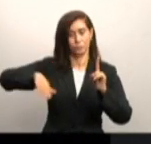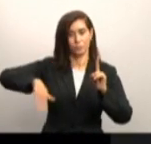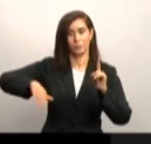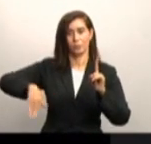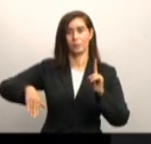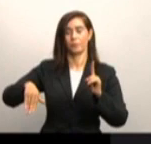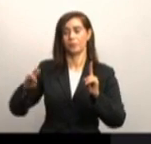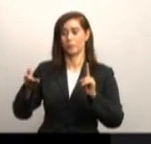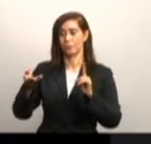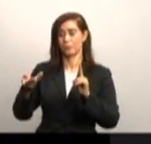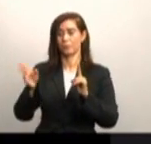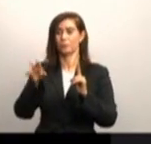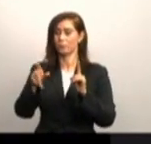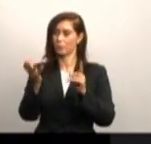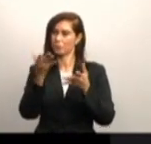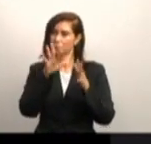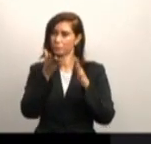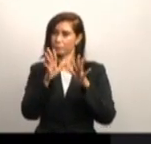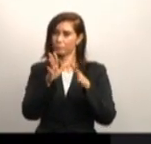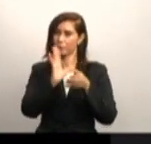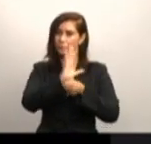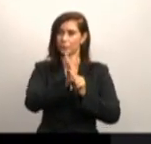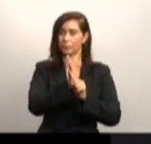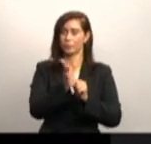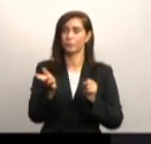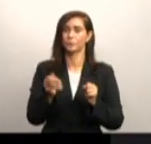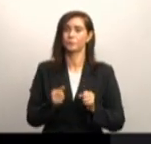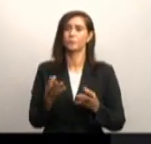centro de salud actualmente?